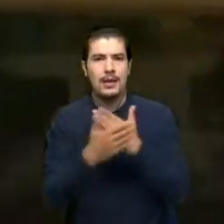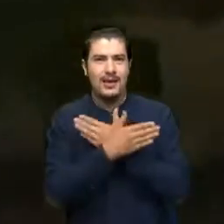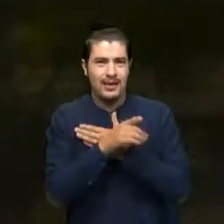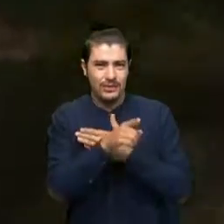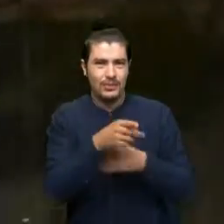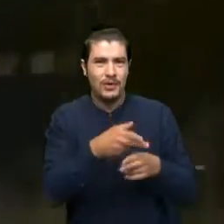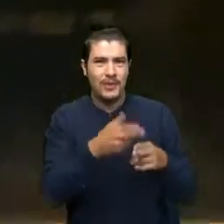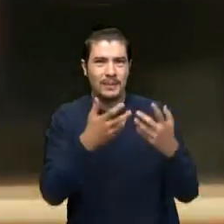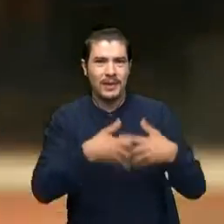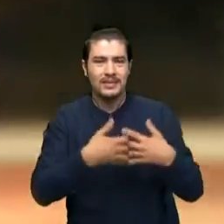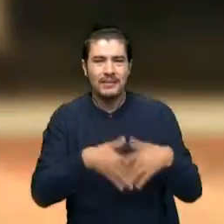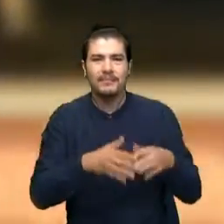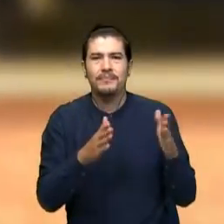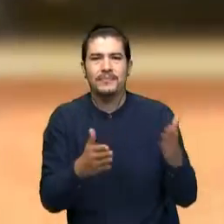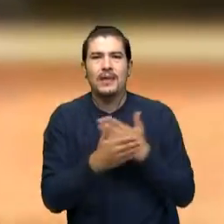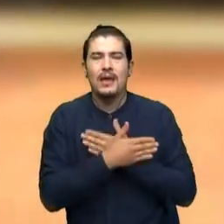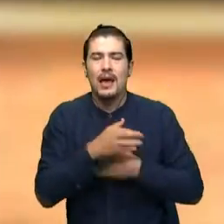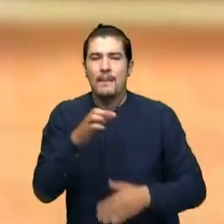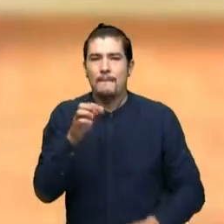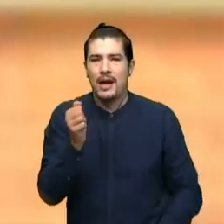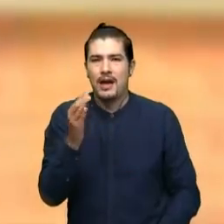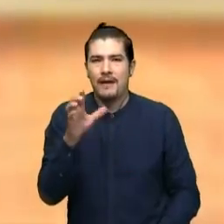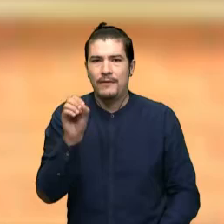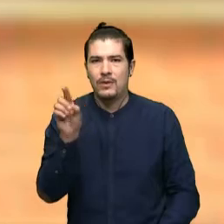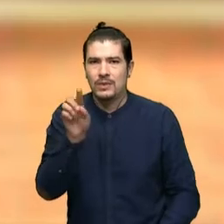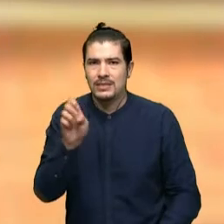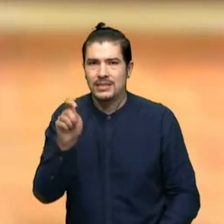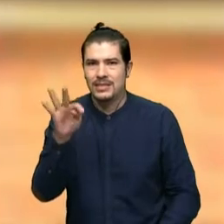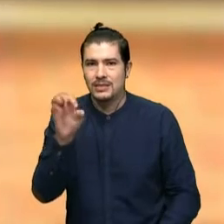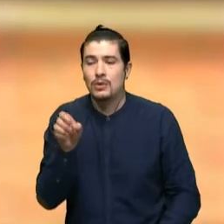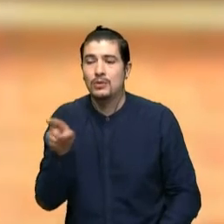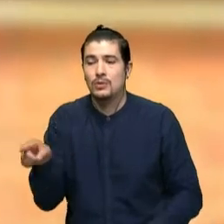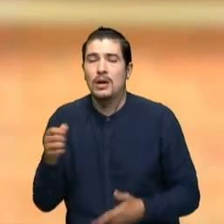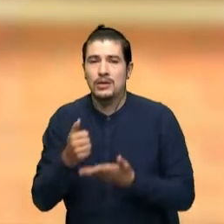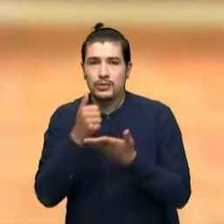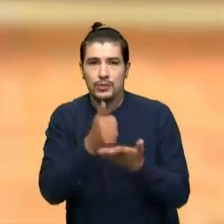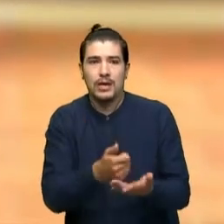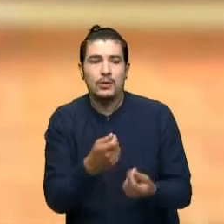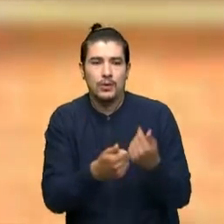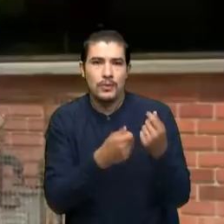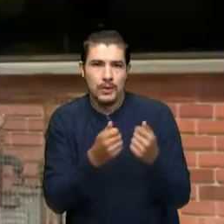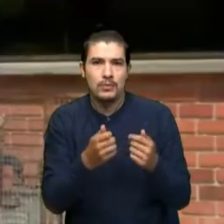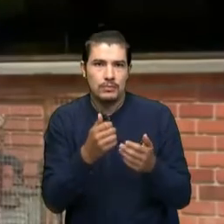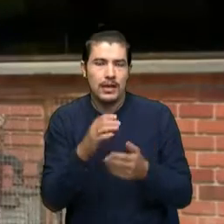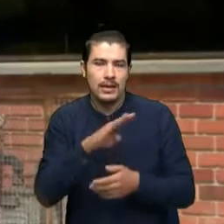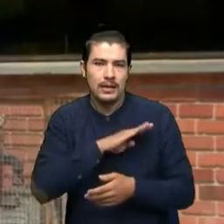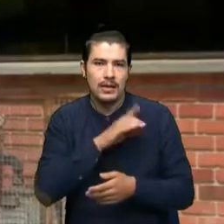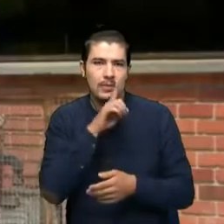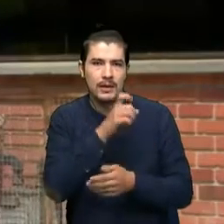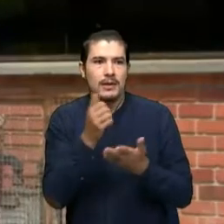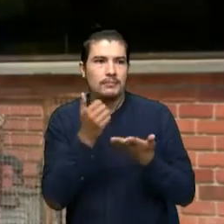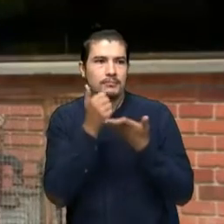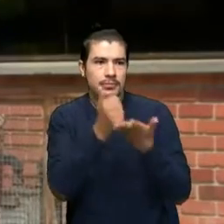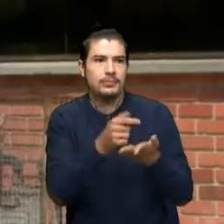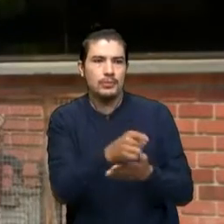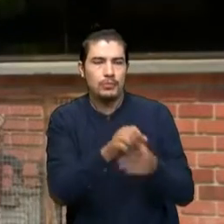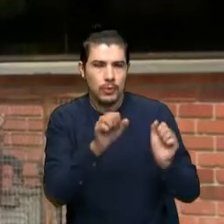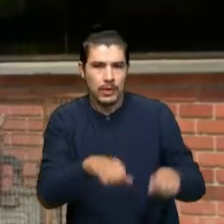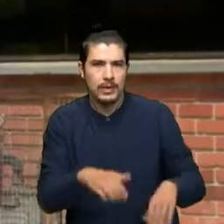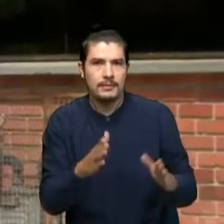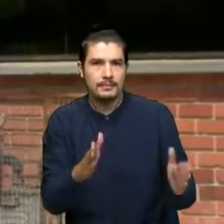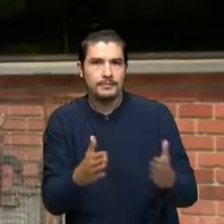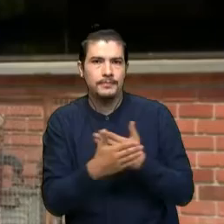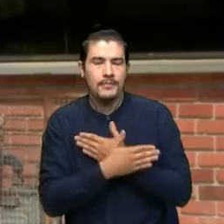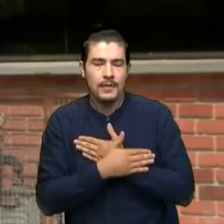será velado gracias a un auxilio económico dado por la alcaldía de Bucaramanga. La policía asegura que en